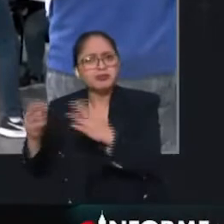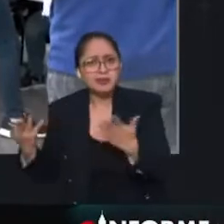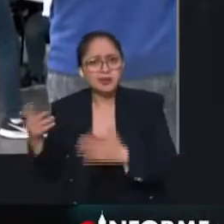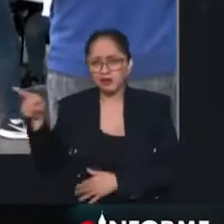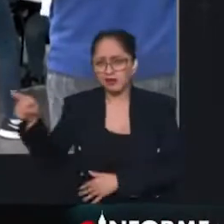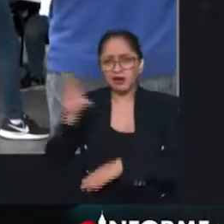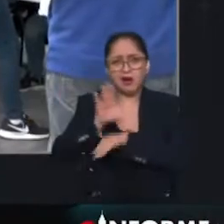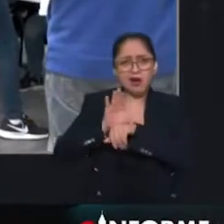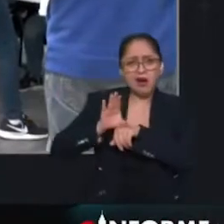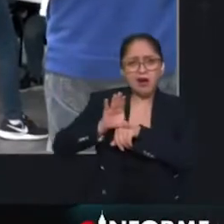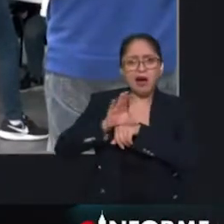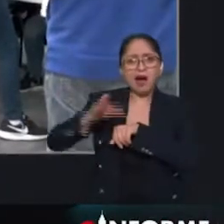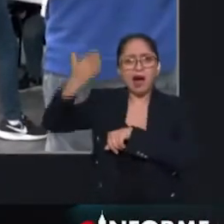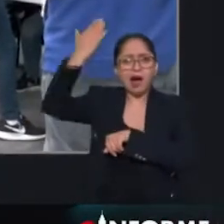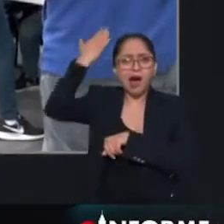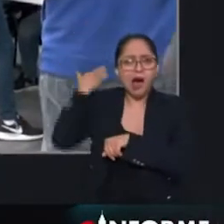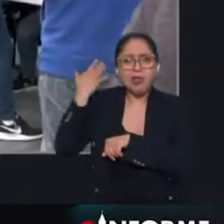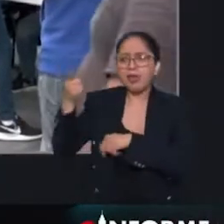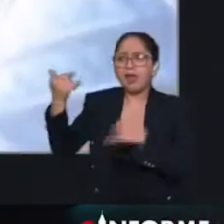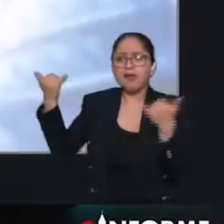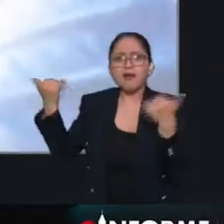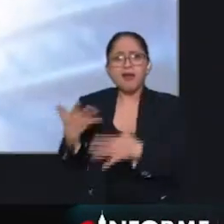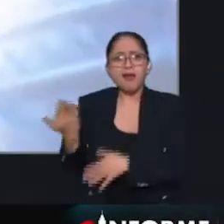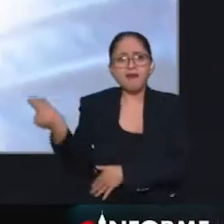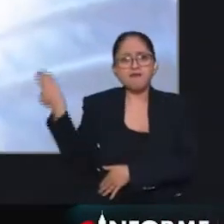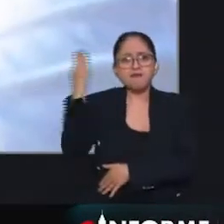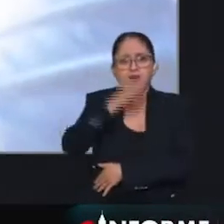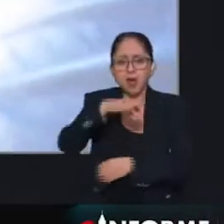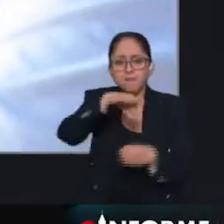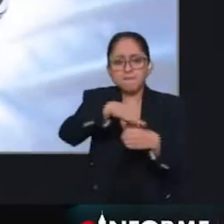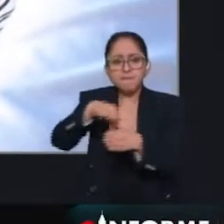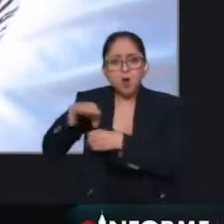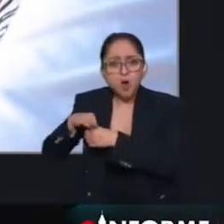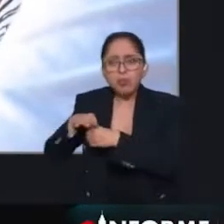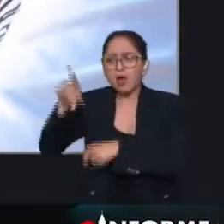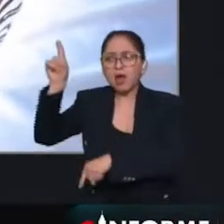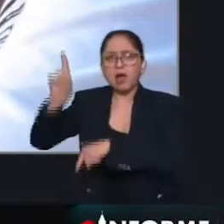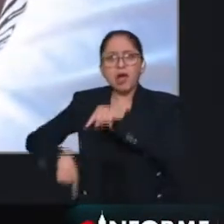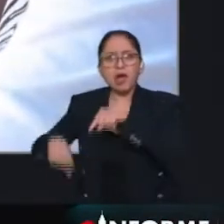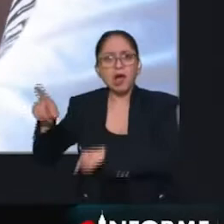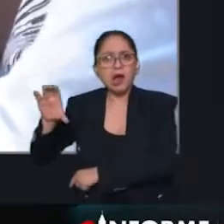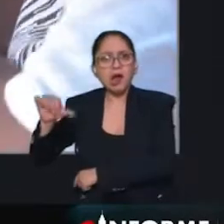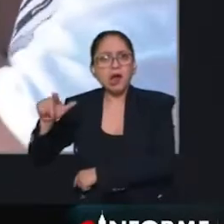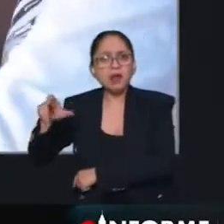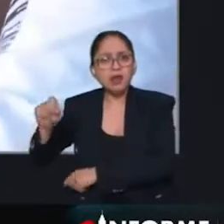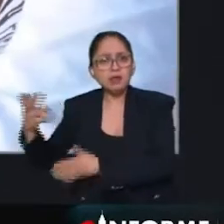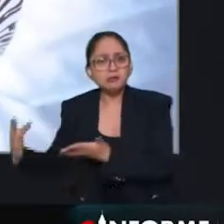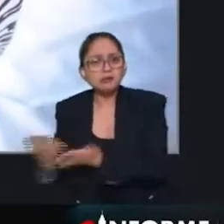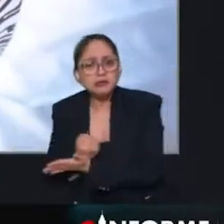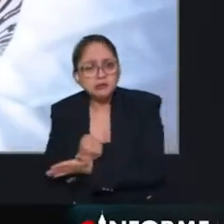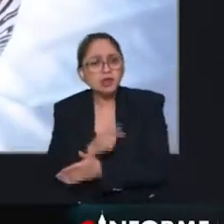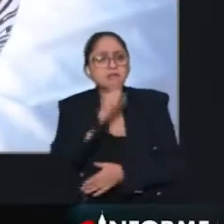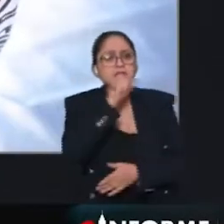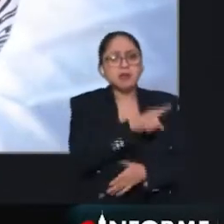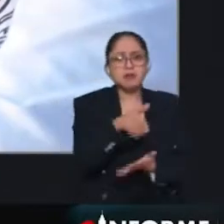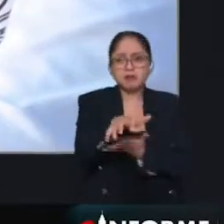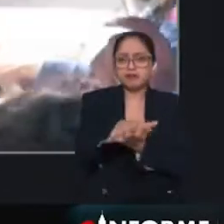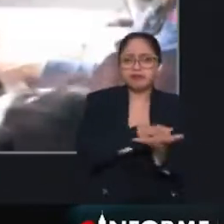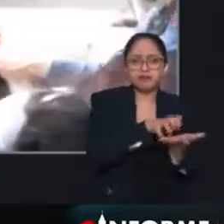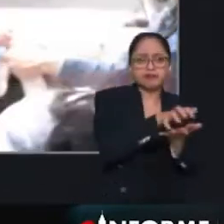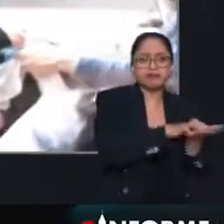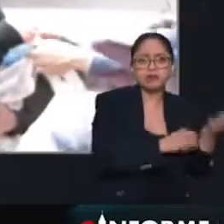un fraude electoral contra Cuauhtémoc Cárdenas, privatizó cerca de 1,000 empresas del Estado y nunca rindió